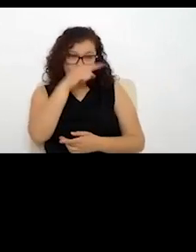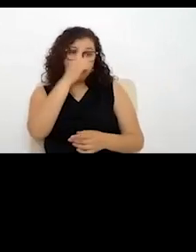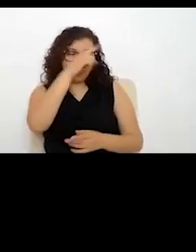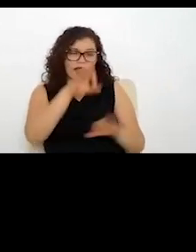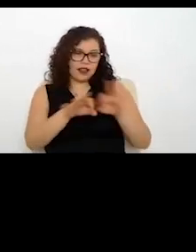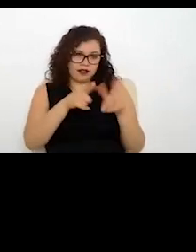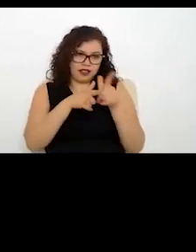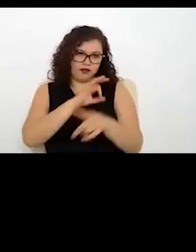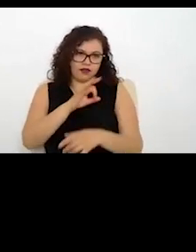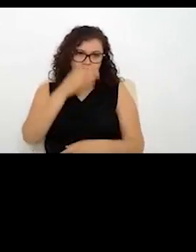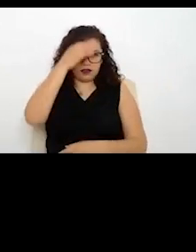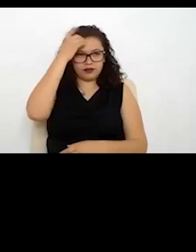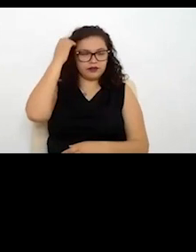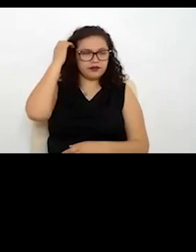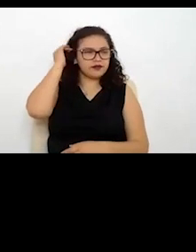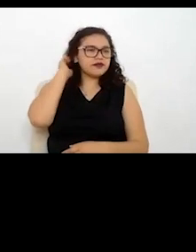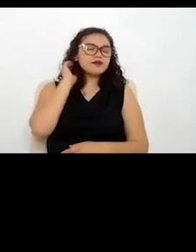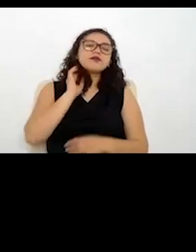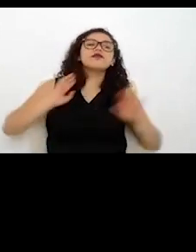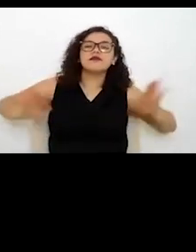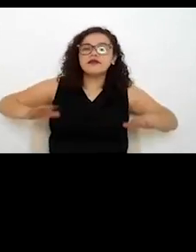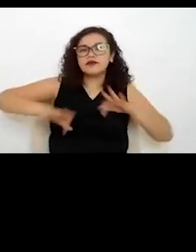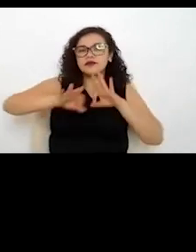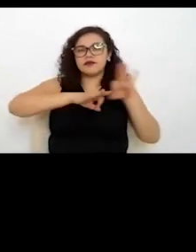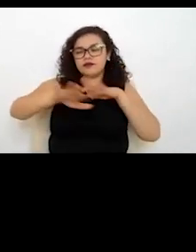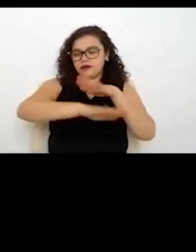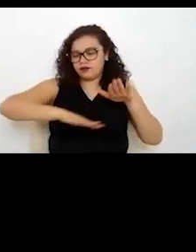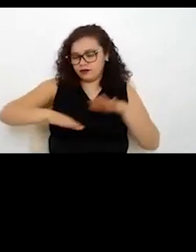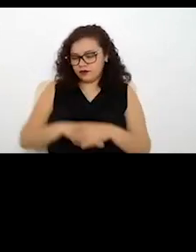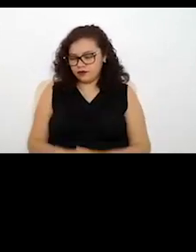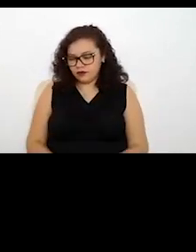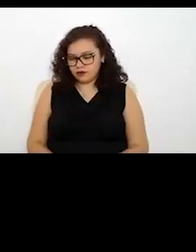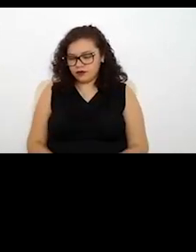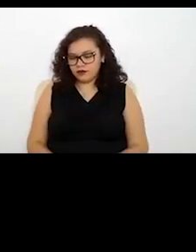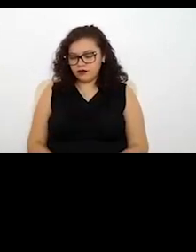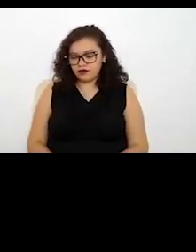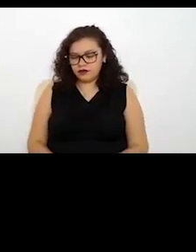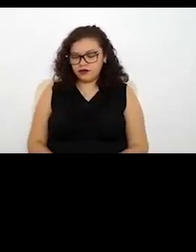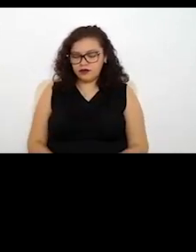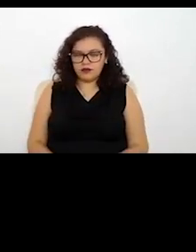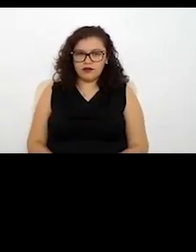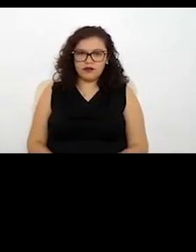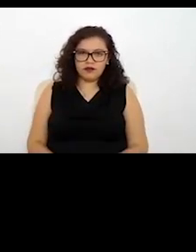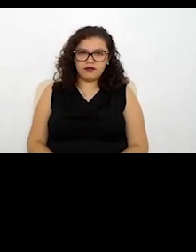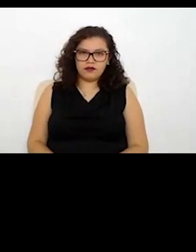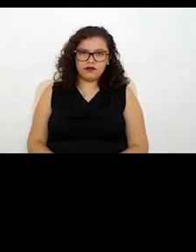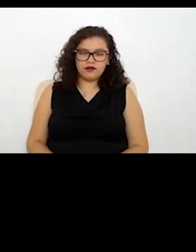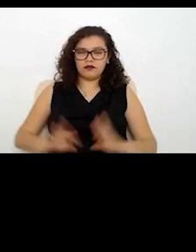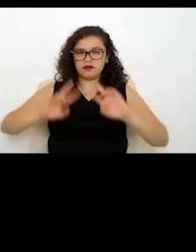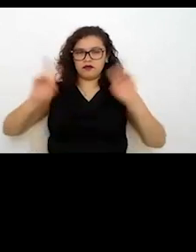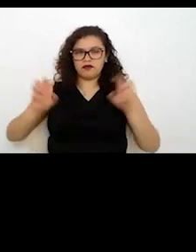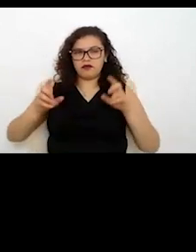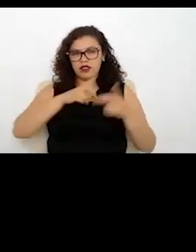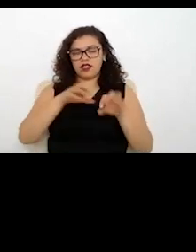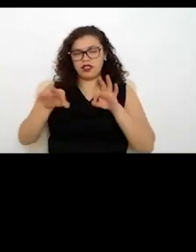Las condiciones laborales mínimas justamente son, por una parte, el tema del trabajo